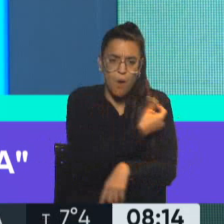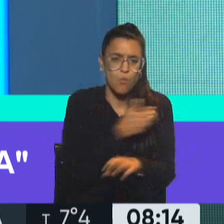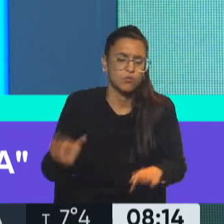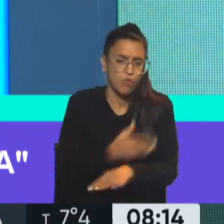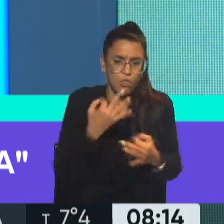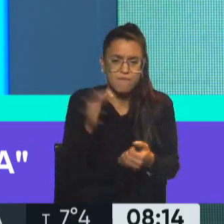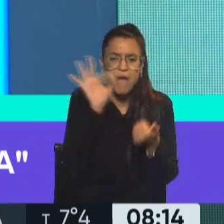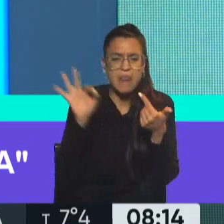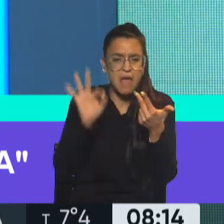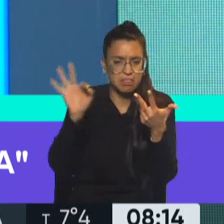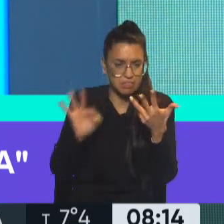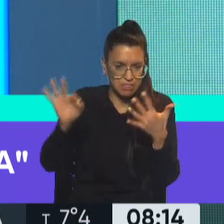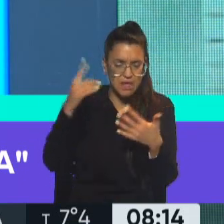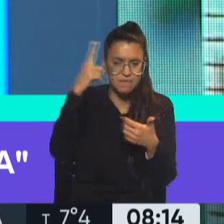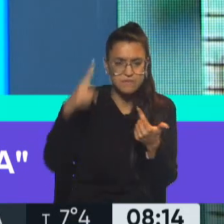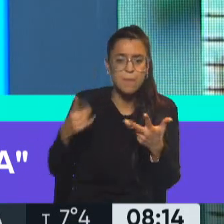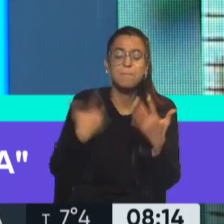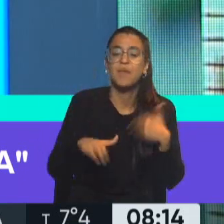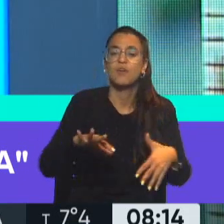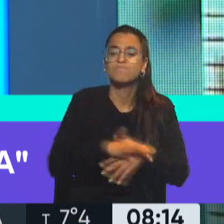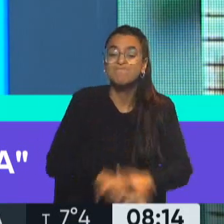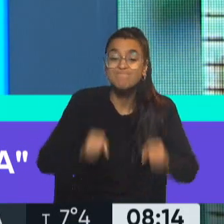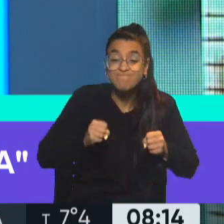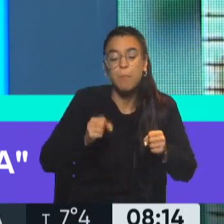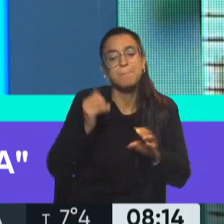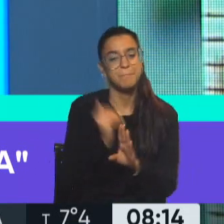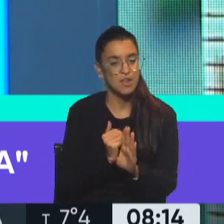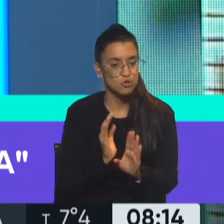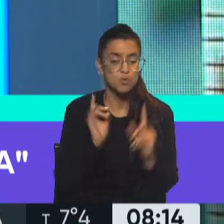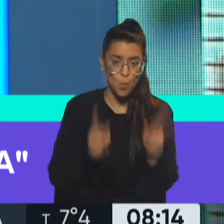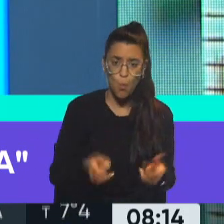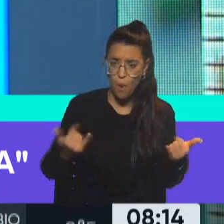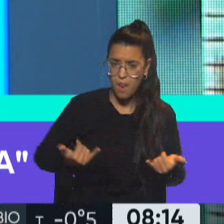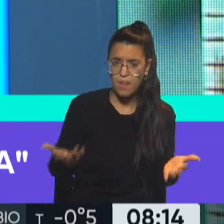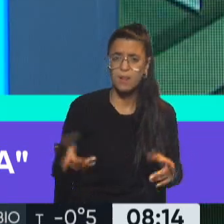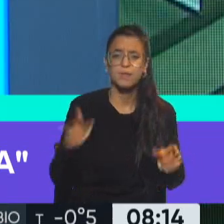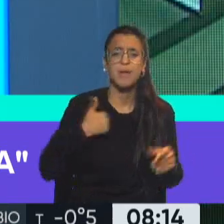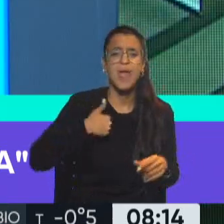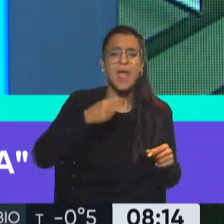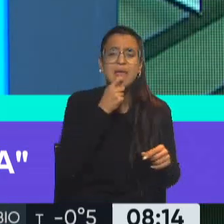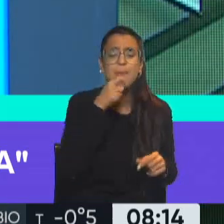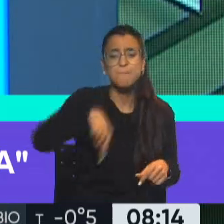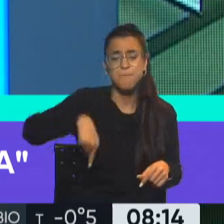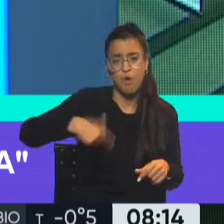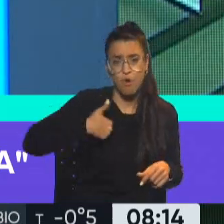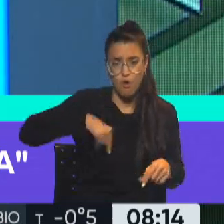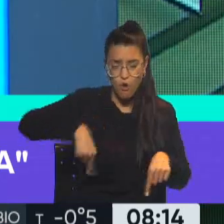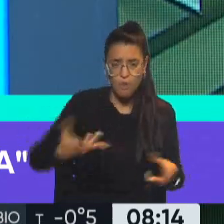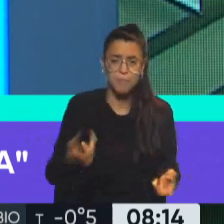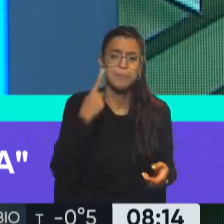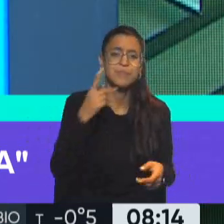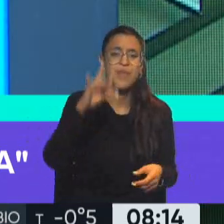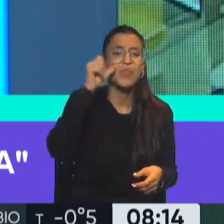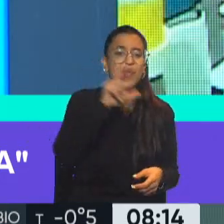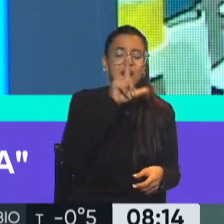las variantes. El tema es que con menor eficacia. Pero igualmente funciona. El ejemplo es Argentina. Fíjense lo que está pasando con